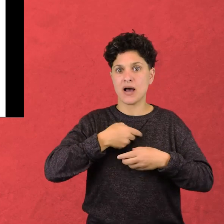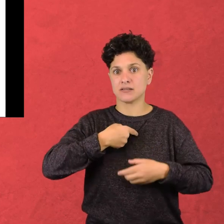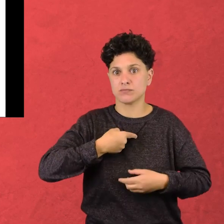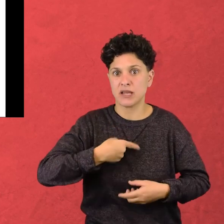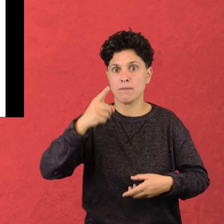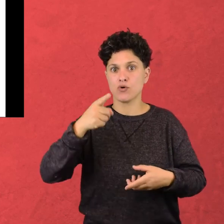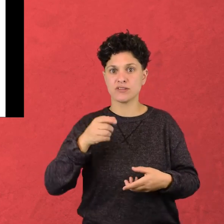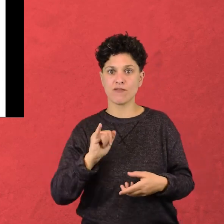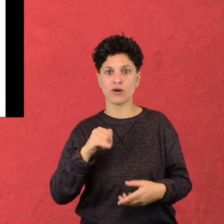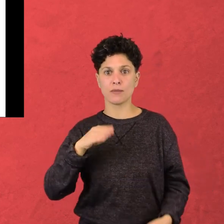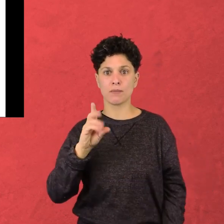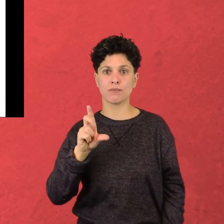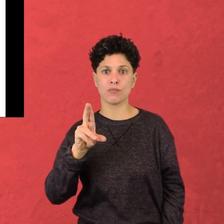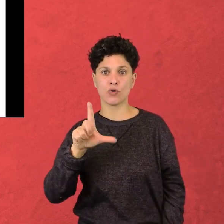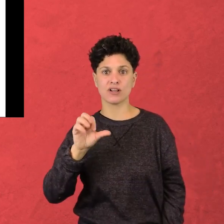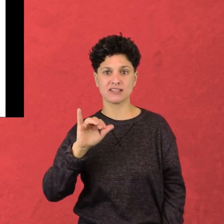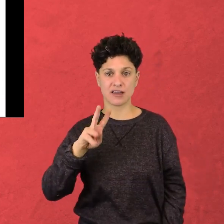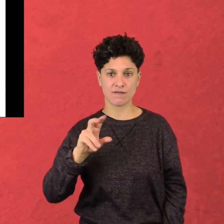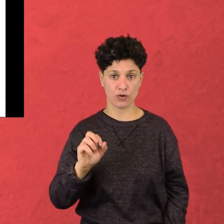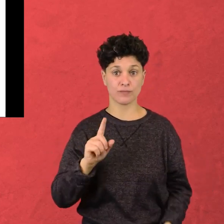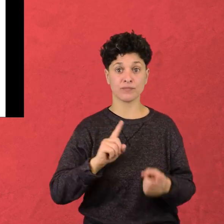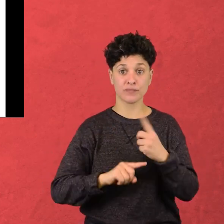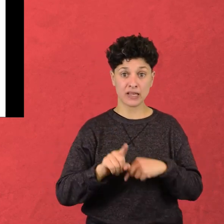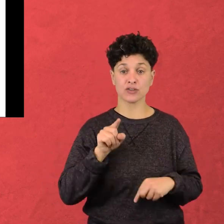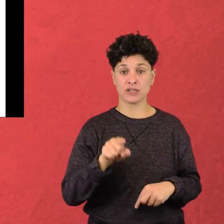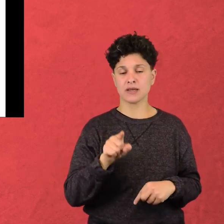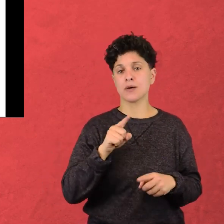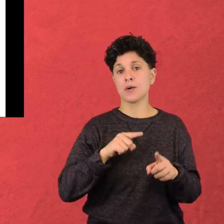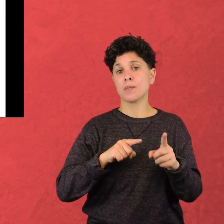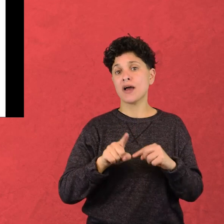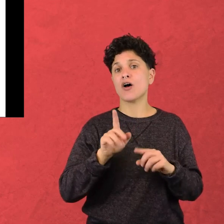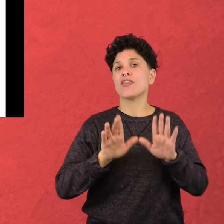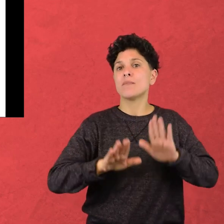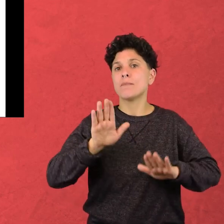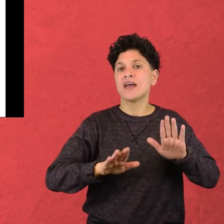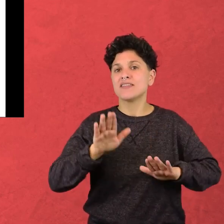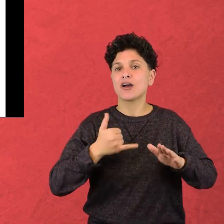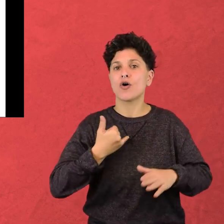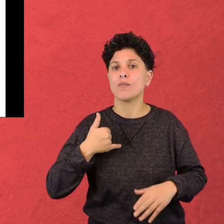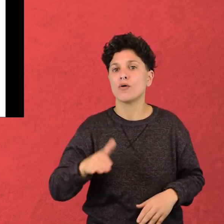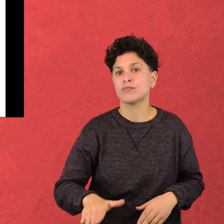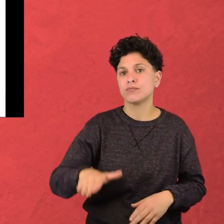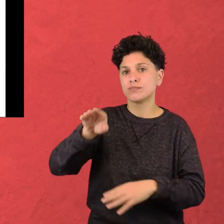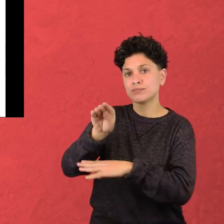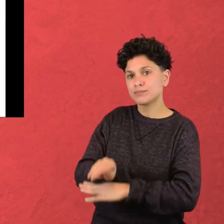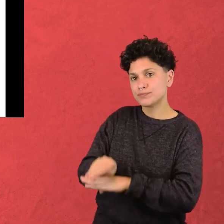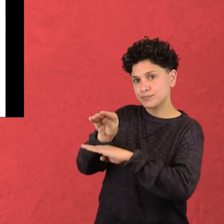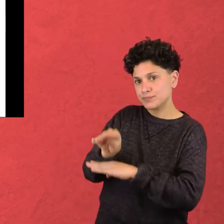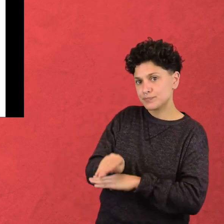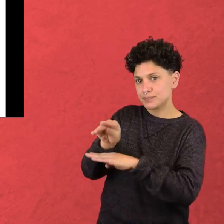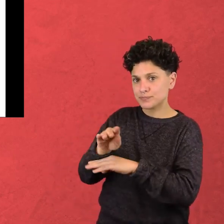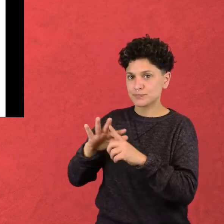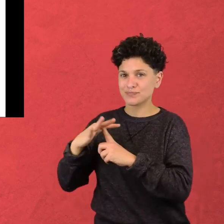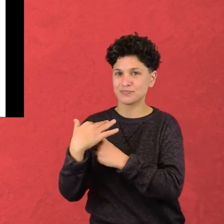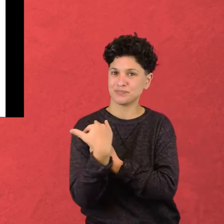personas que meditan más las cosas o más impulsivas. Eso es una predisposición. Luego, cómo